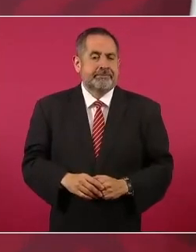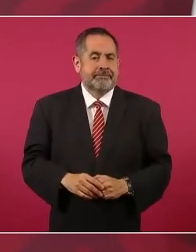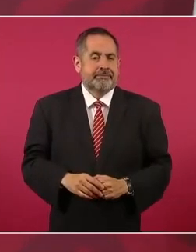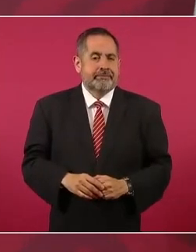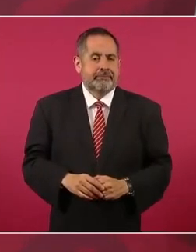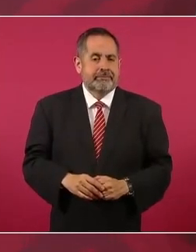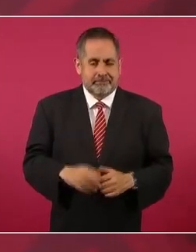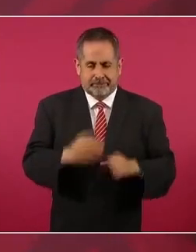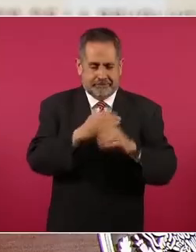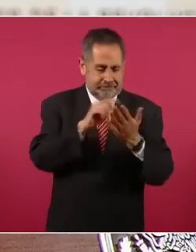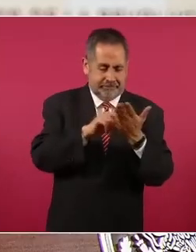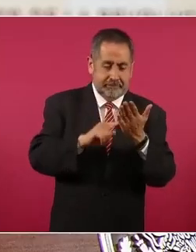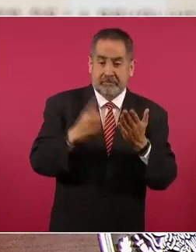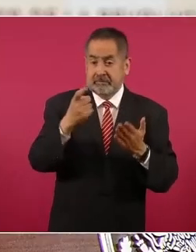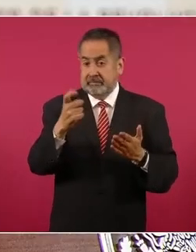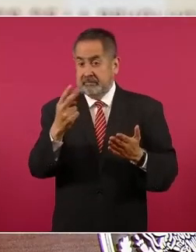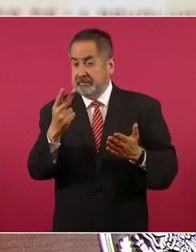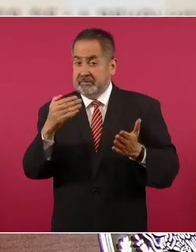en un informe.